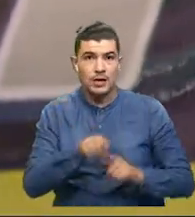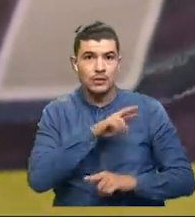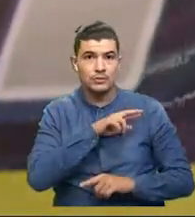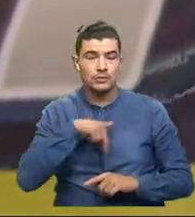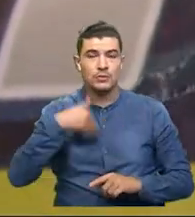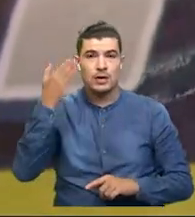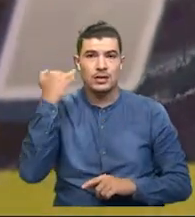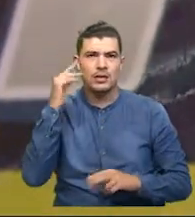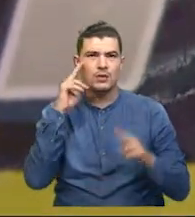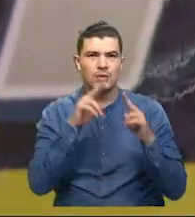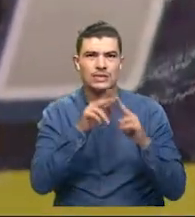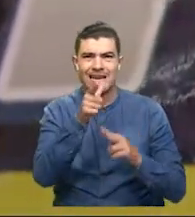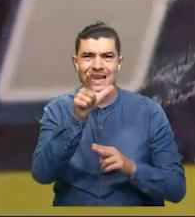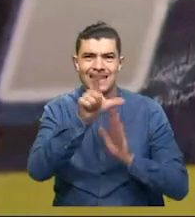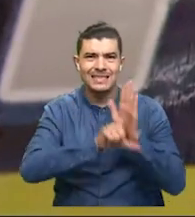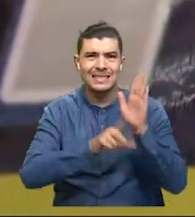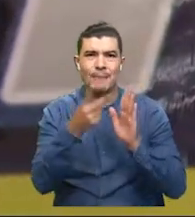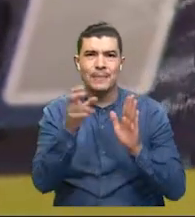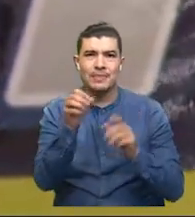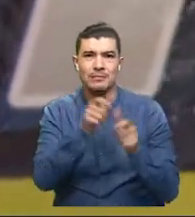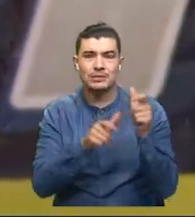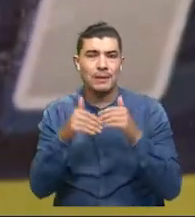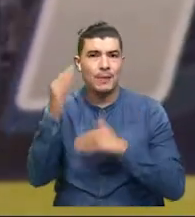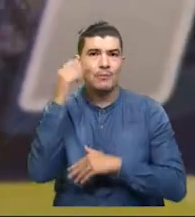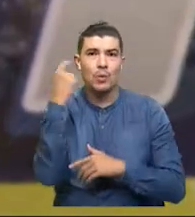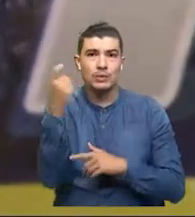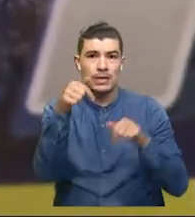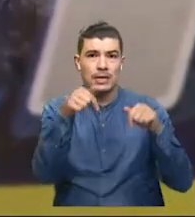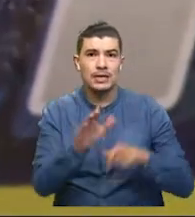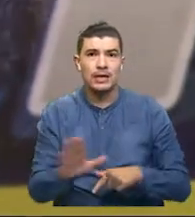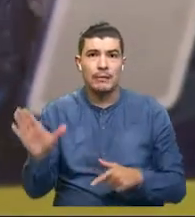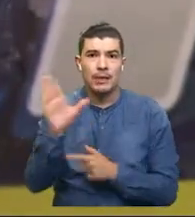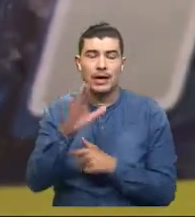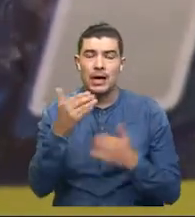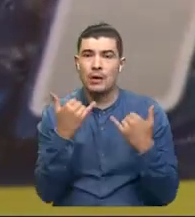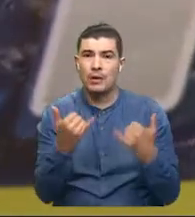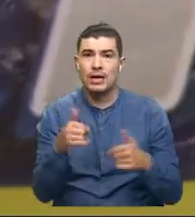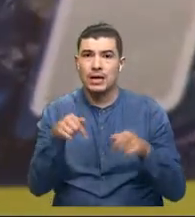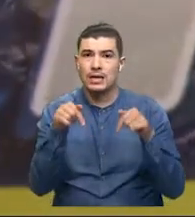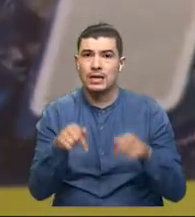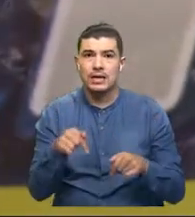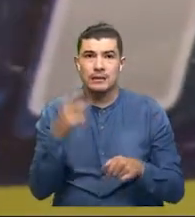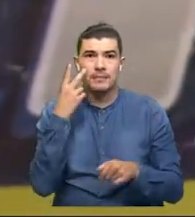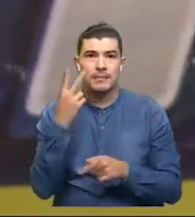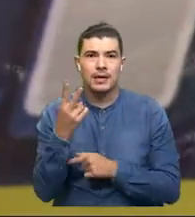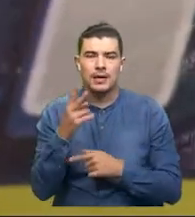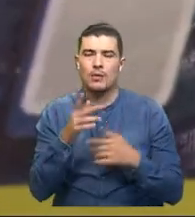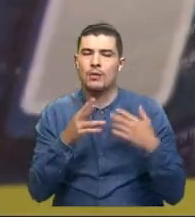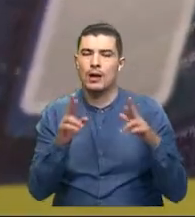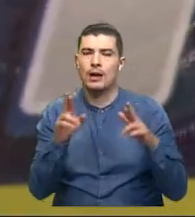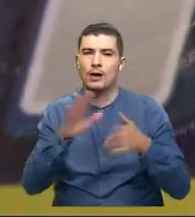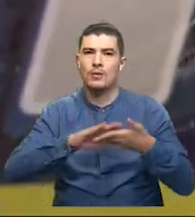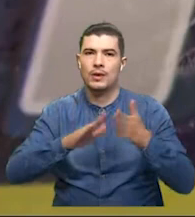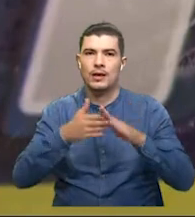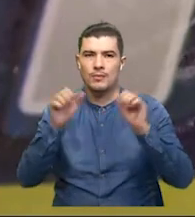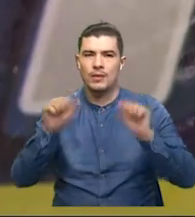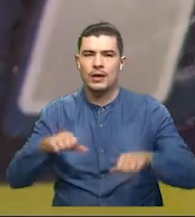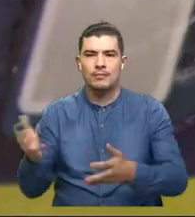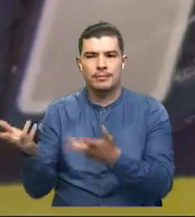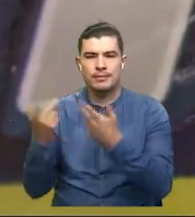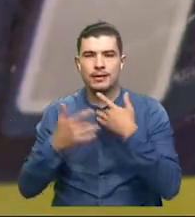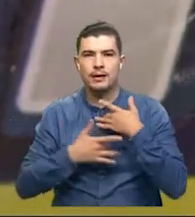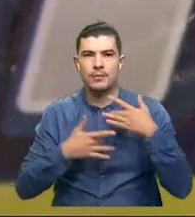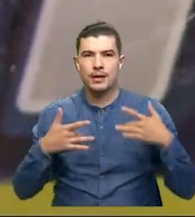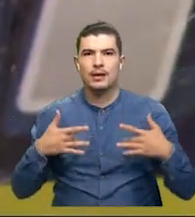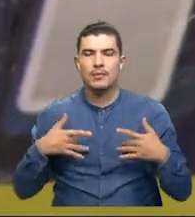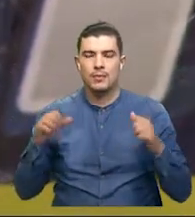en el departamento de Santander, y pues estamos a la expectativa entonces del apoyo que pueda brindar la comunidad para realizar estas capturas. Señor gobernador,